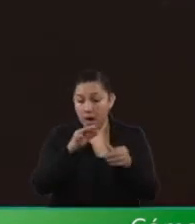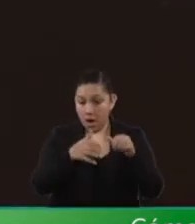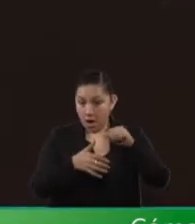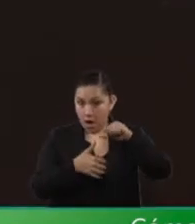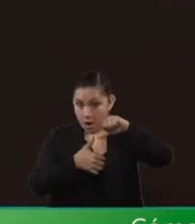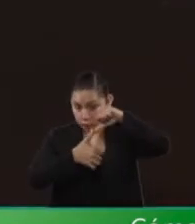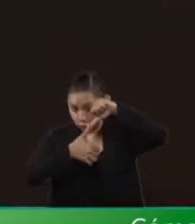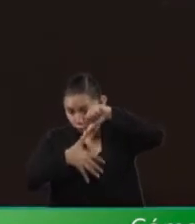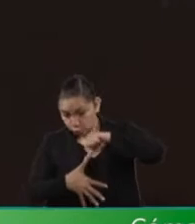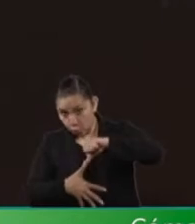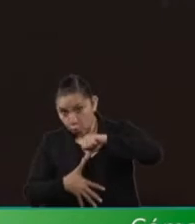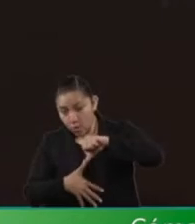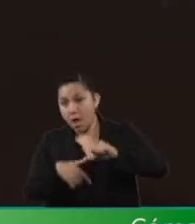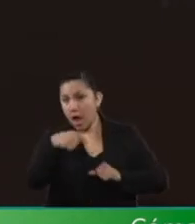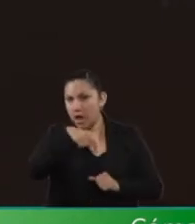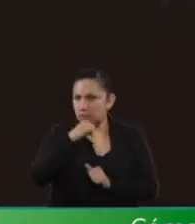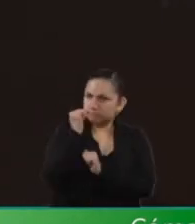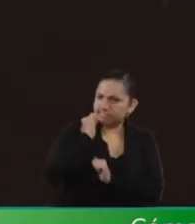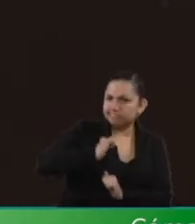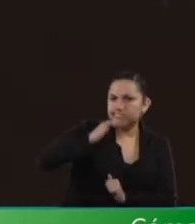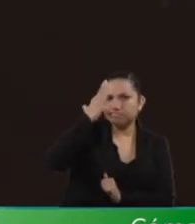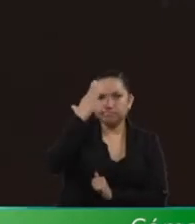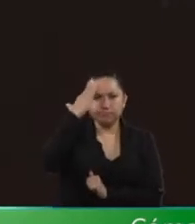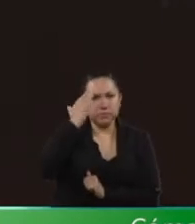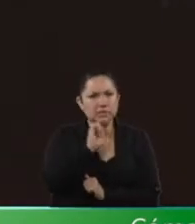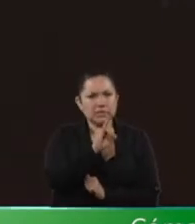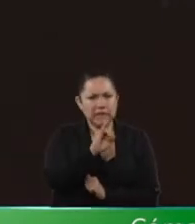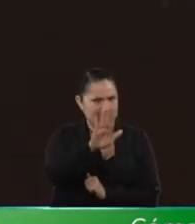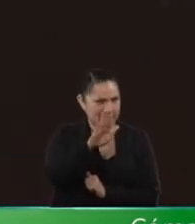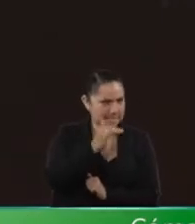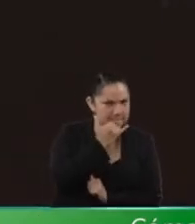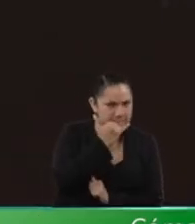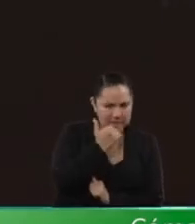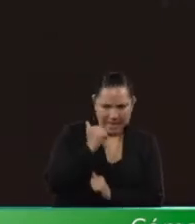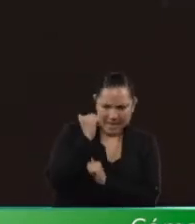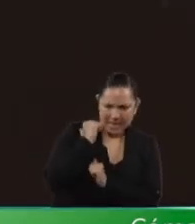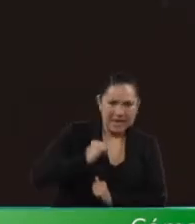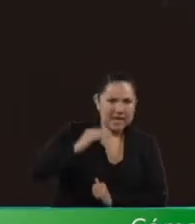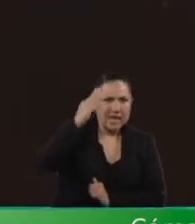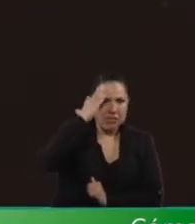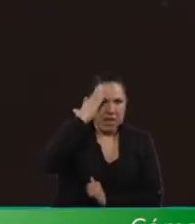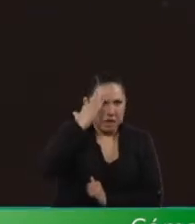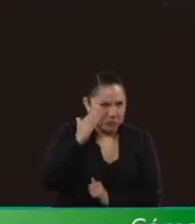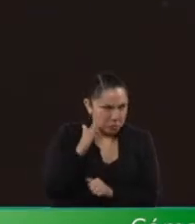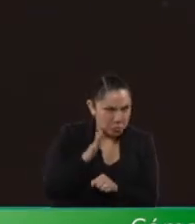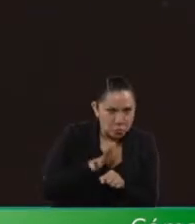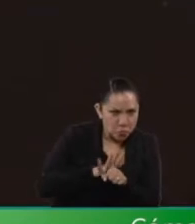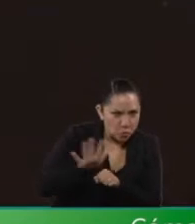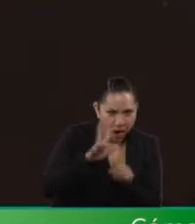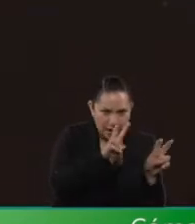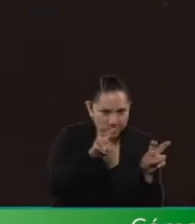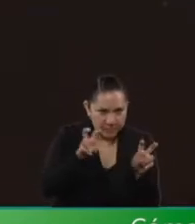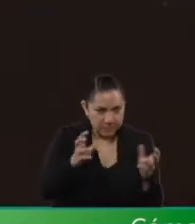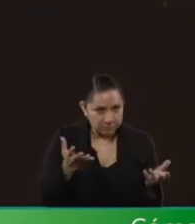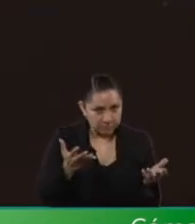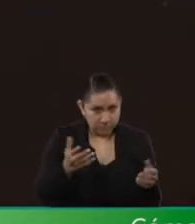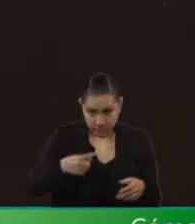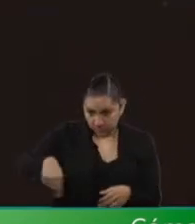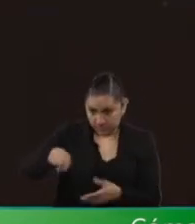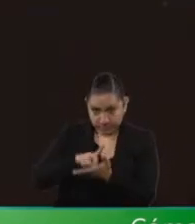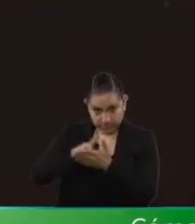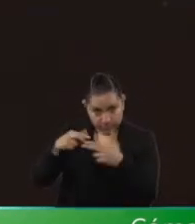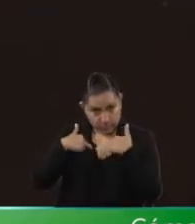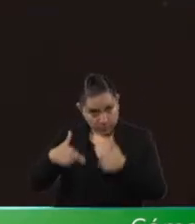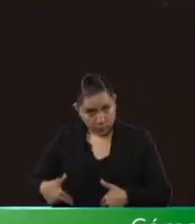les preguntaría yo, ¿un liderazgo en qué? ¿Liderazgo en la promoción de derechos humanos?